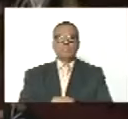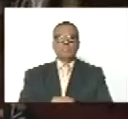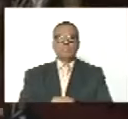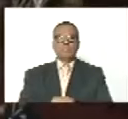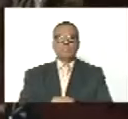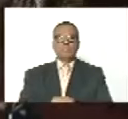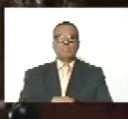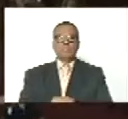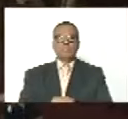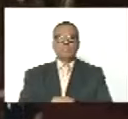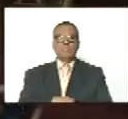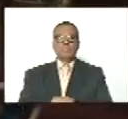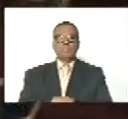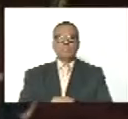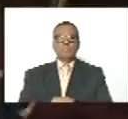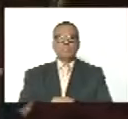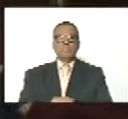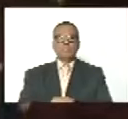Muchas gracias, diputado.